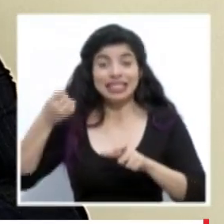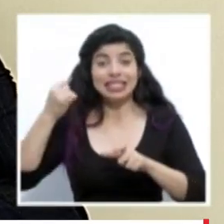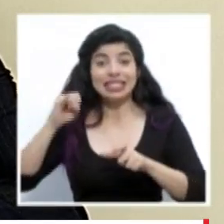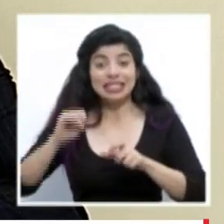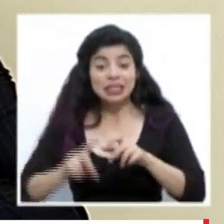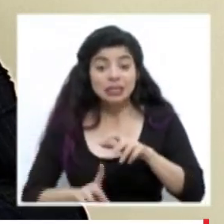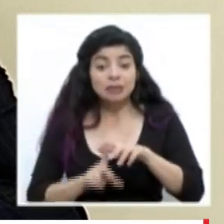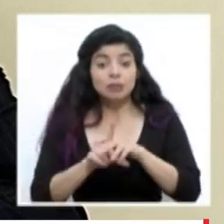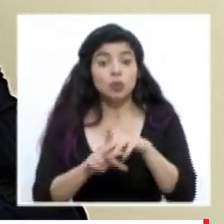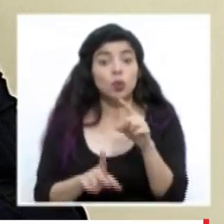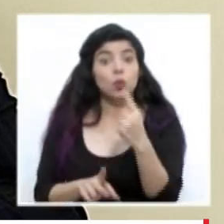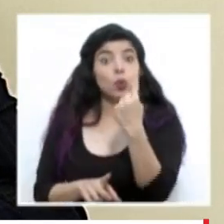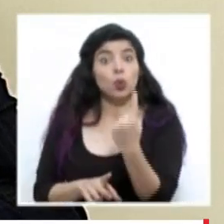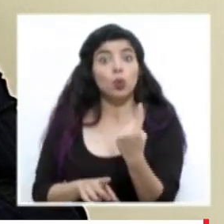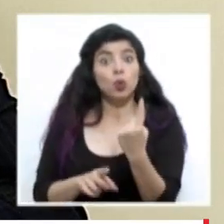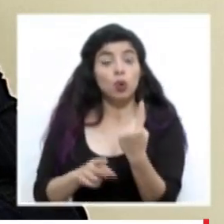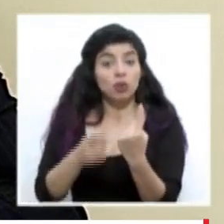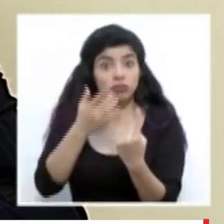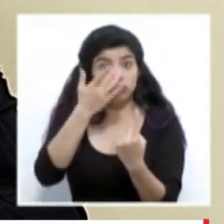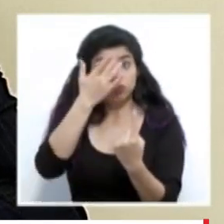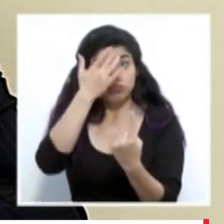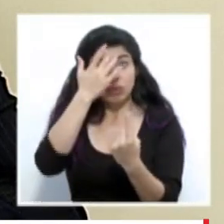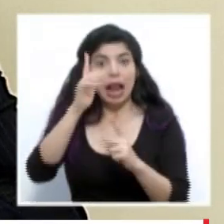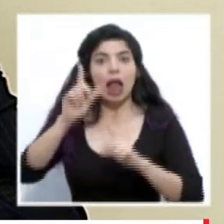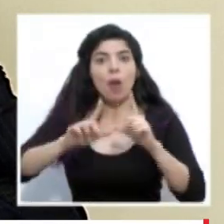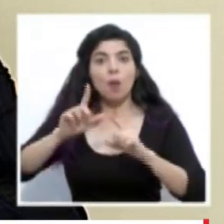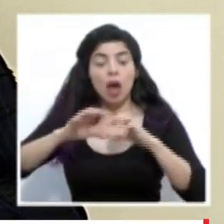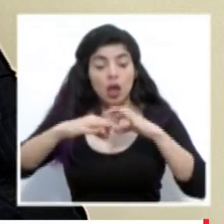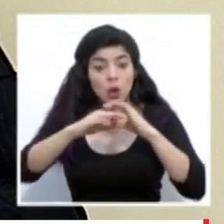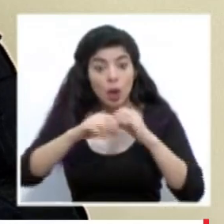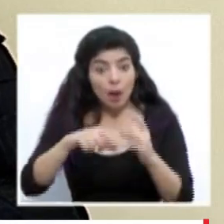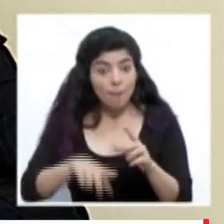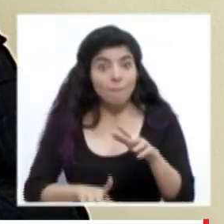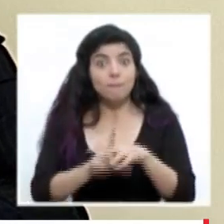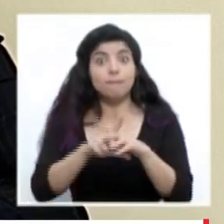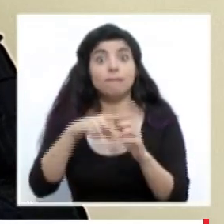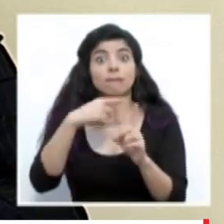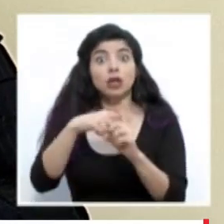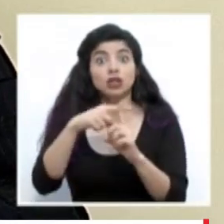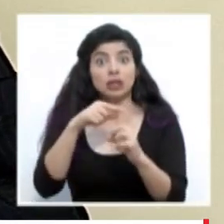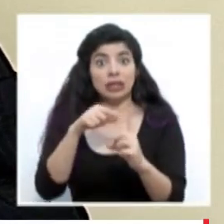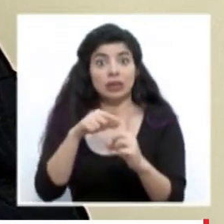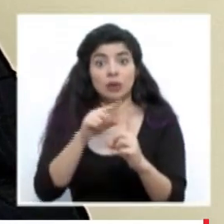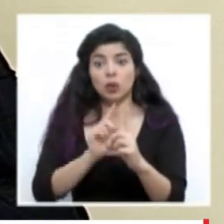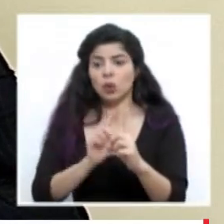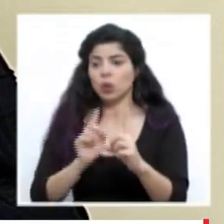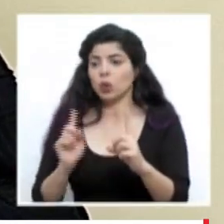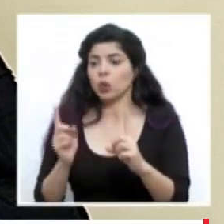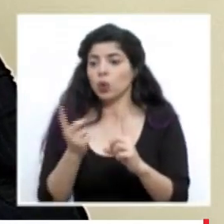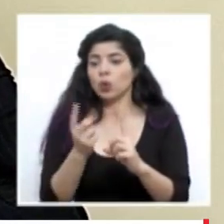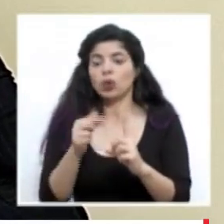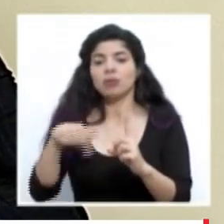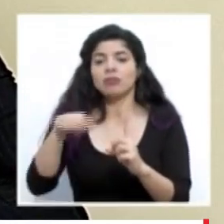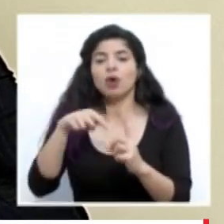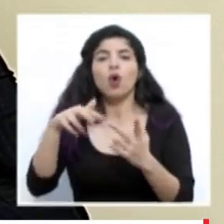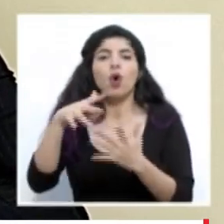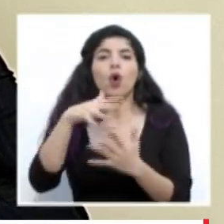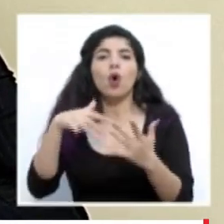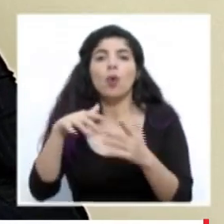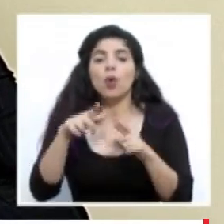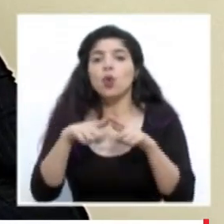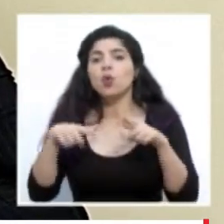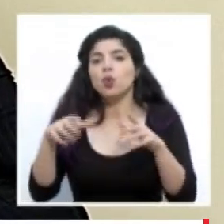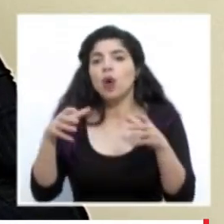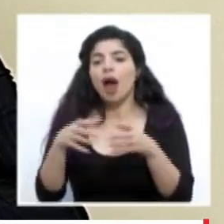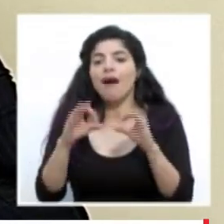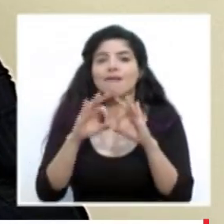de ellas sale positiva por laboratorio y alguno de los otros integrantes de ese centro de convivencia, de ese